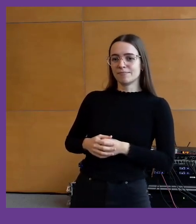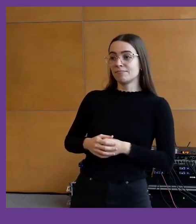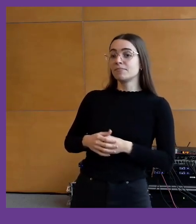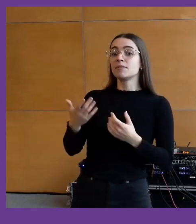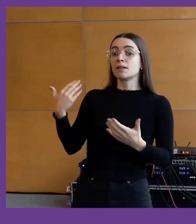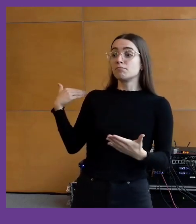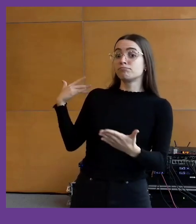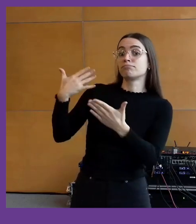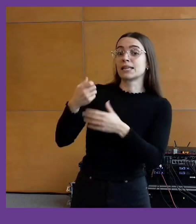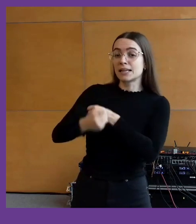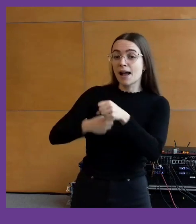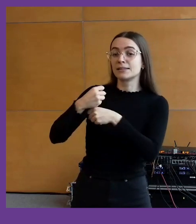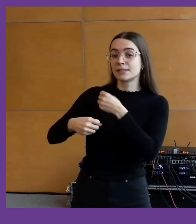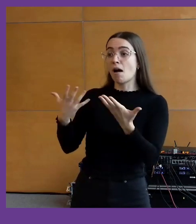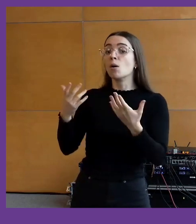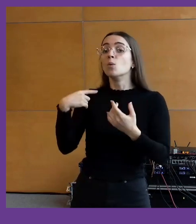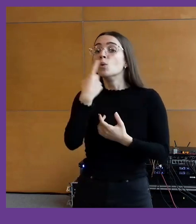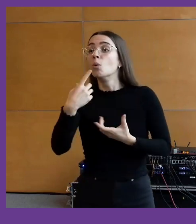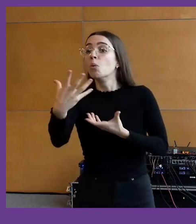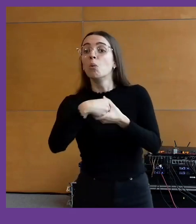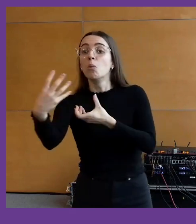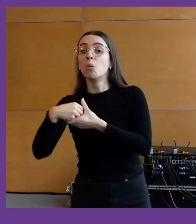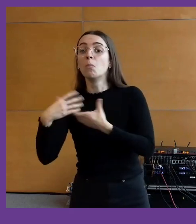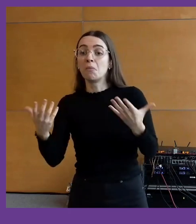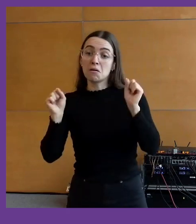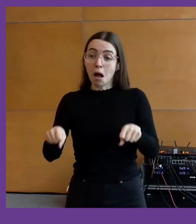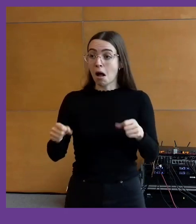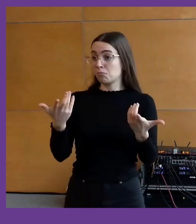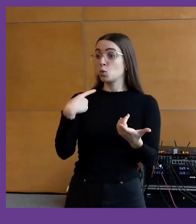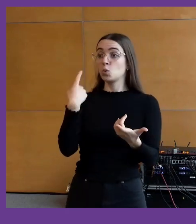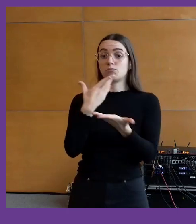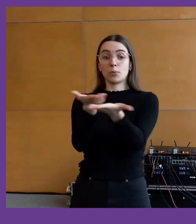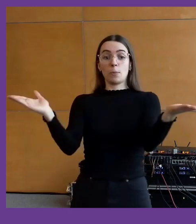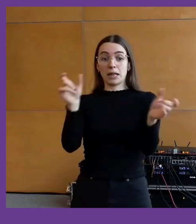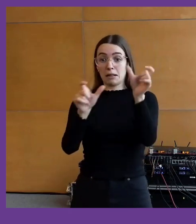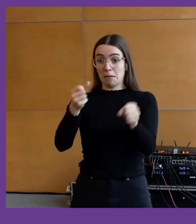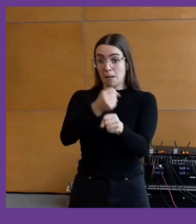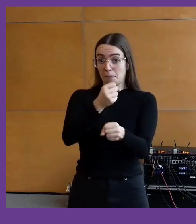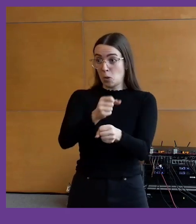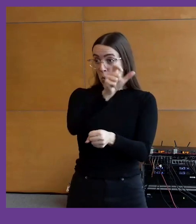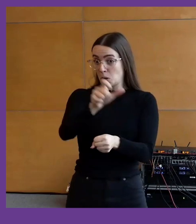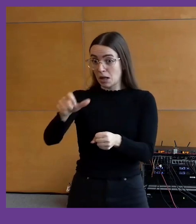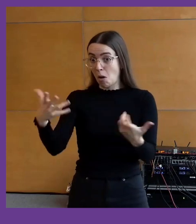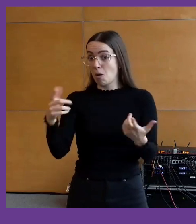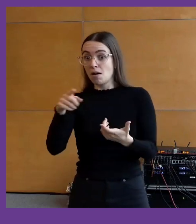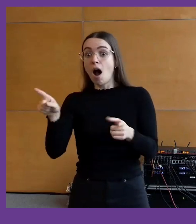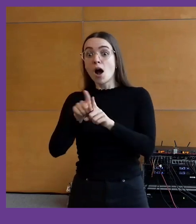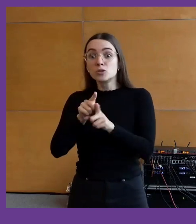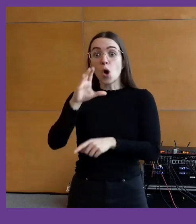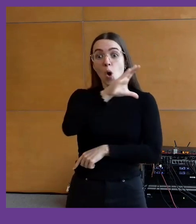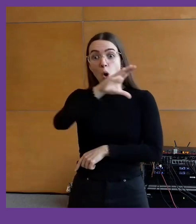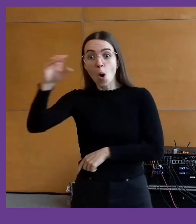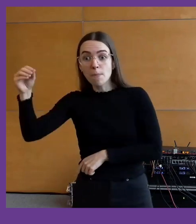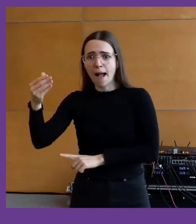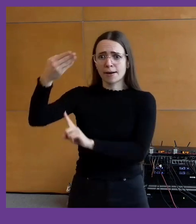las empresas o diferentes tipos de empresas y destinos turísticos. And now I switch to English. So in these last 15,